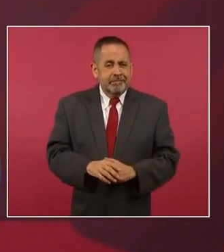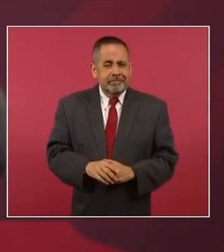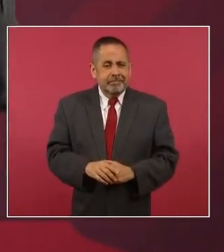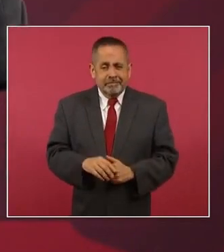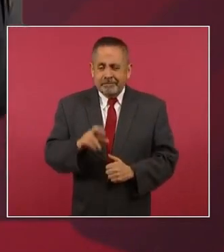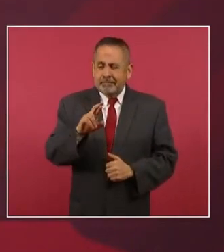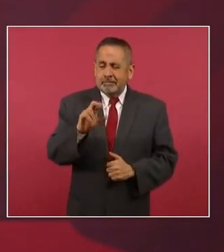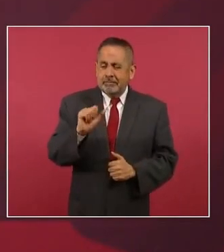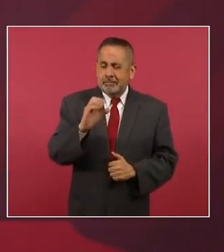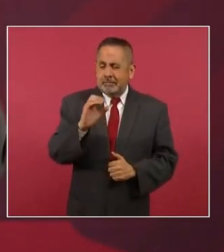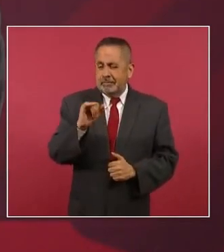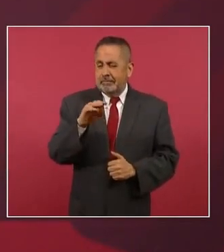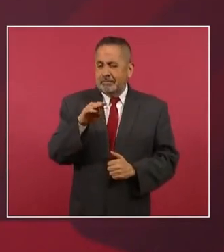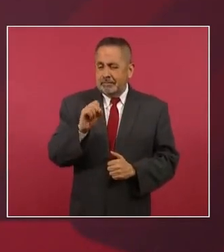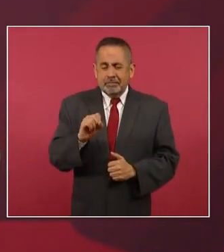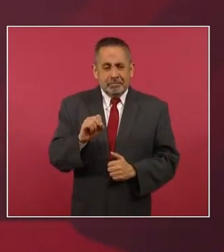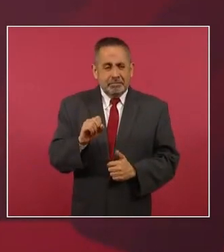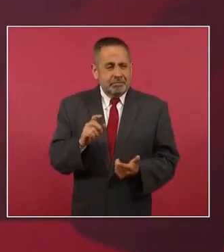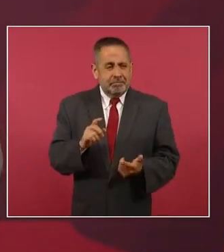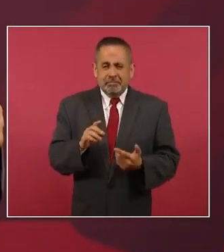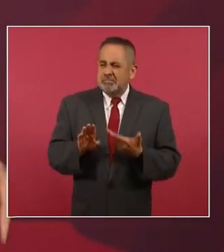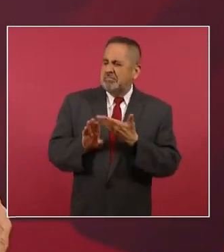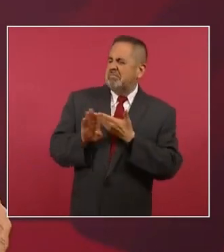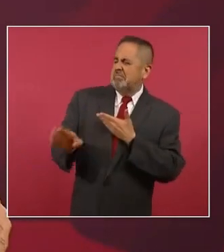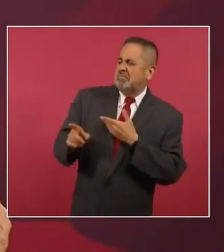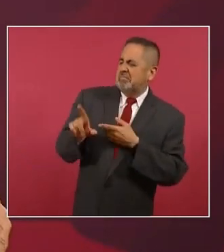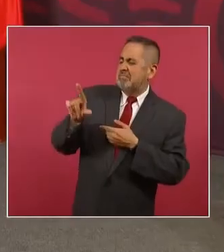es lo opuesto a la democracia.